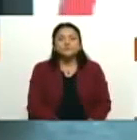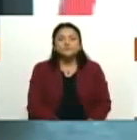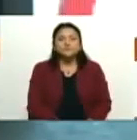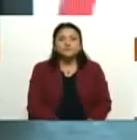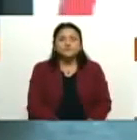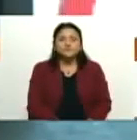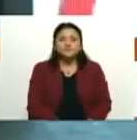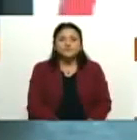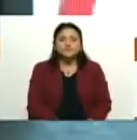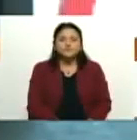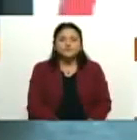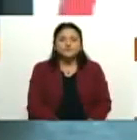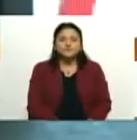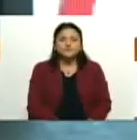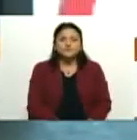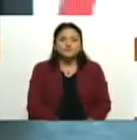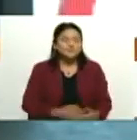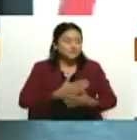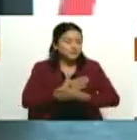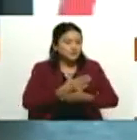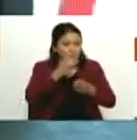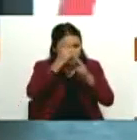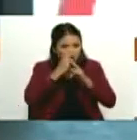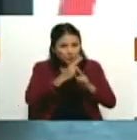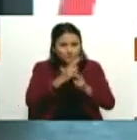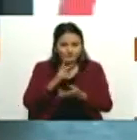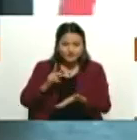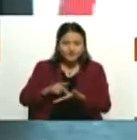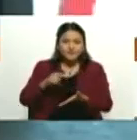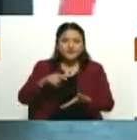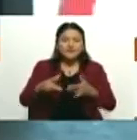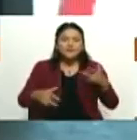el inmenso honor de estar acá